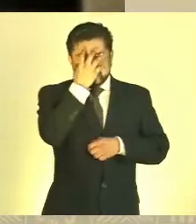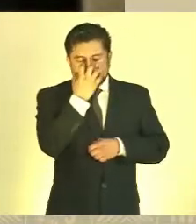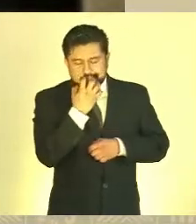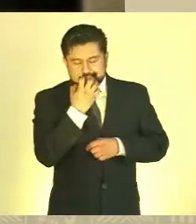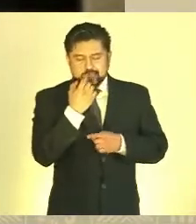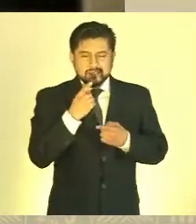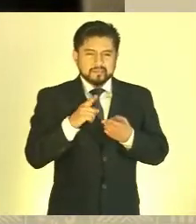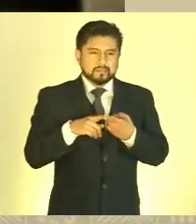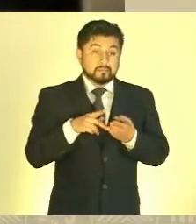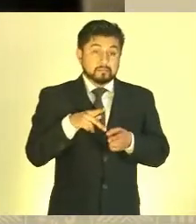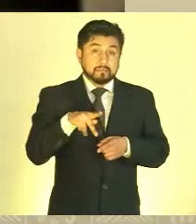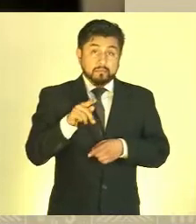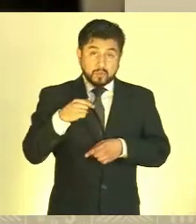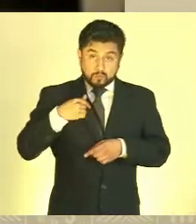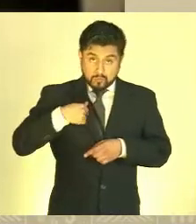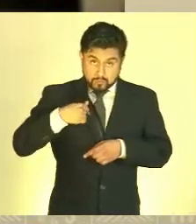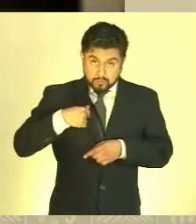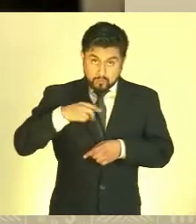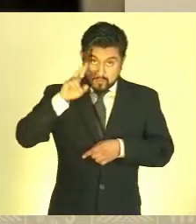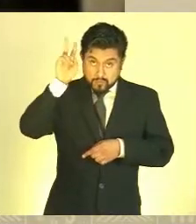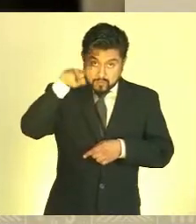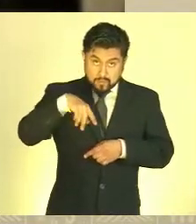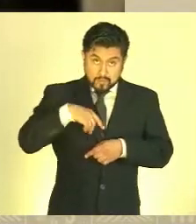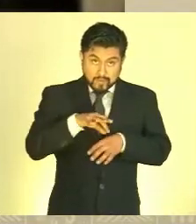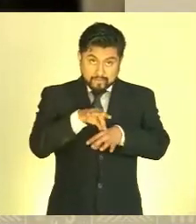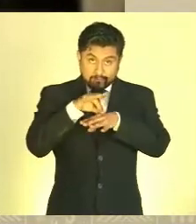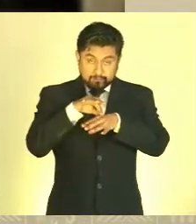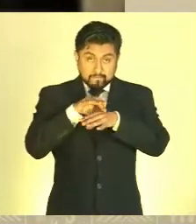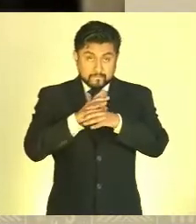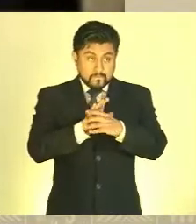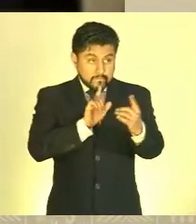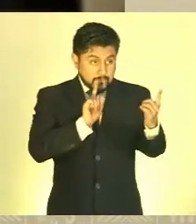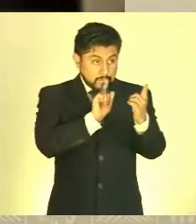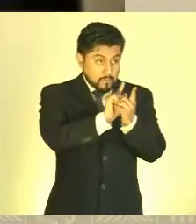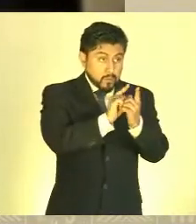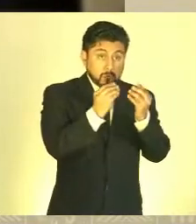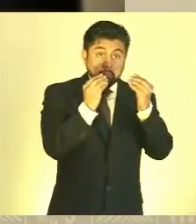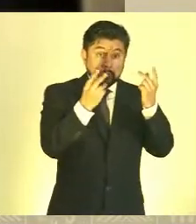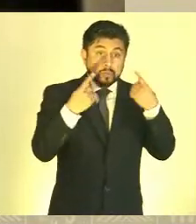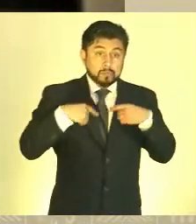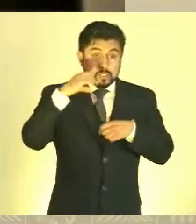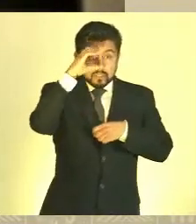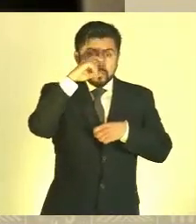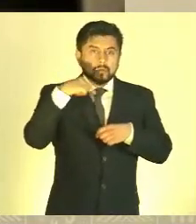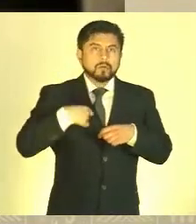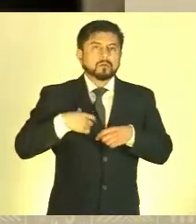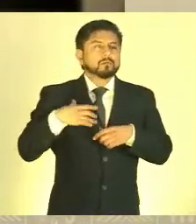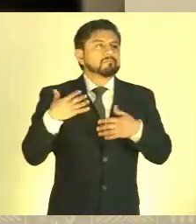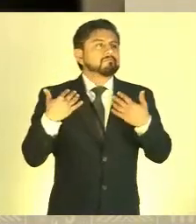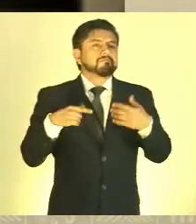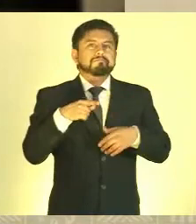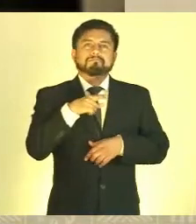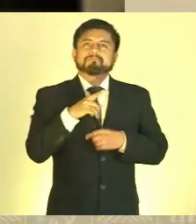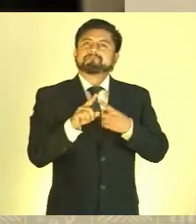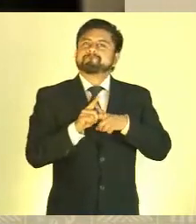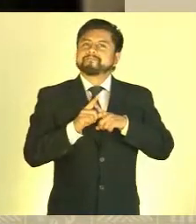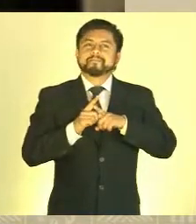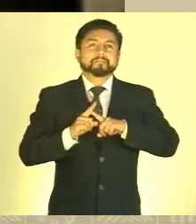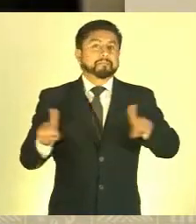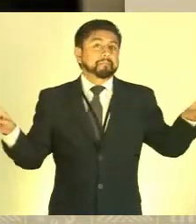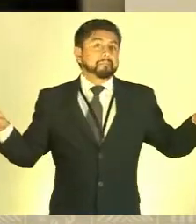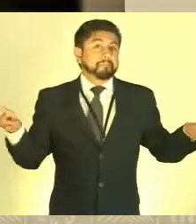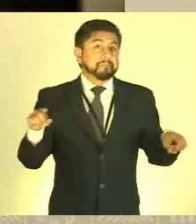tristes. Pero yo, que estuve en el CERN y conocí muchos científicos, no te puedes imaginar la pasión que